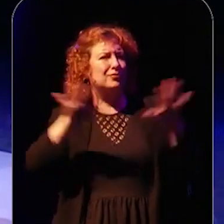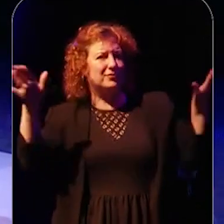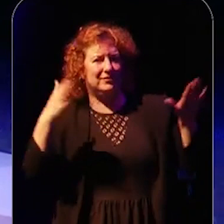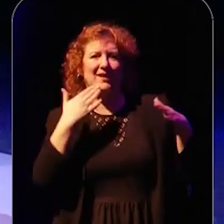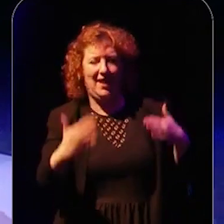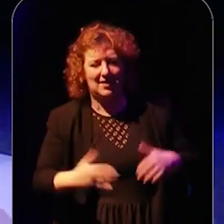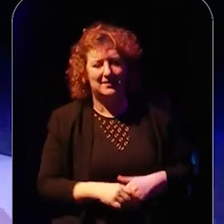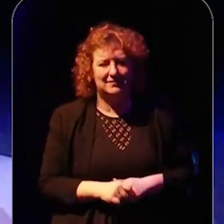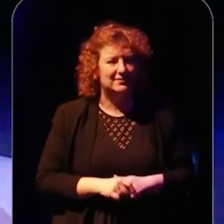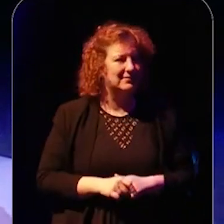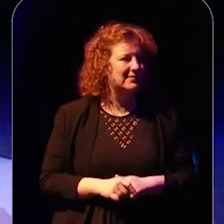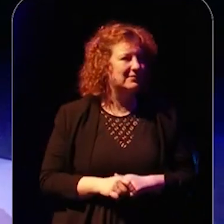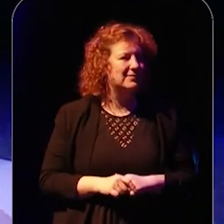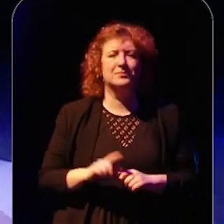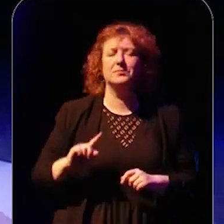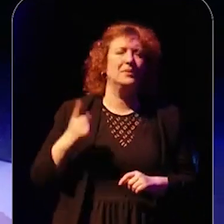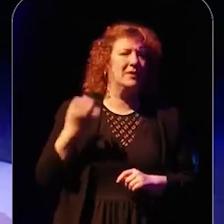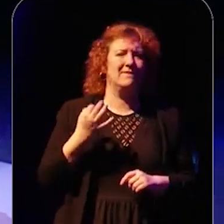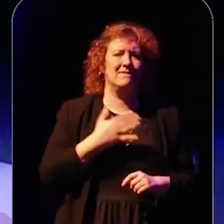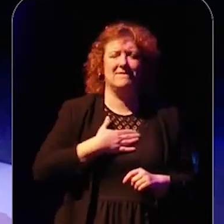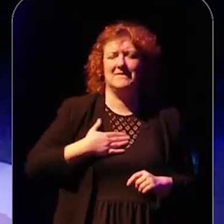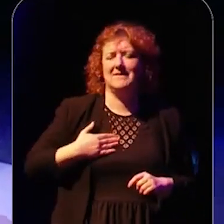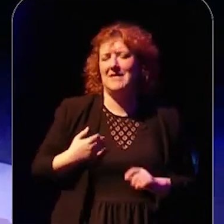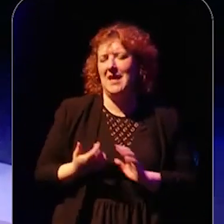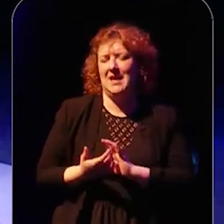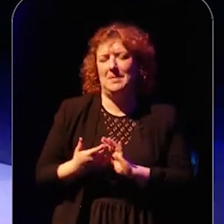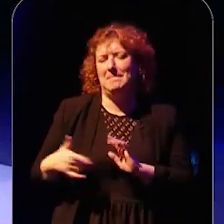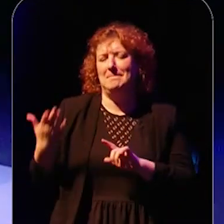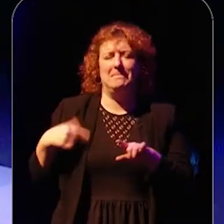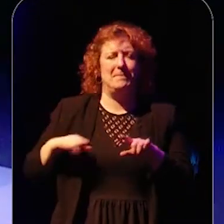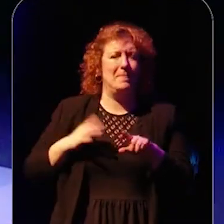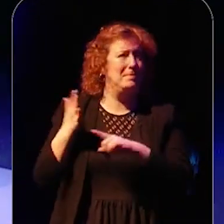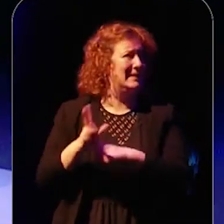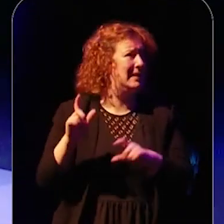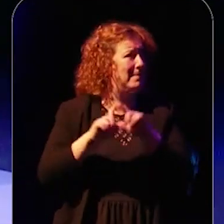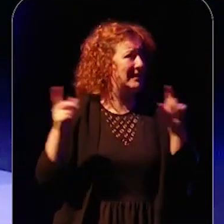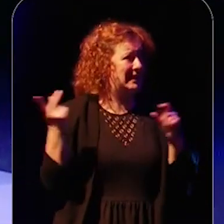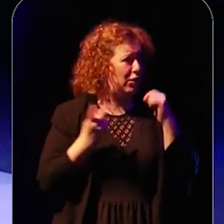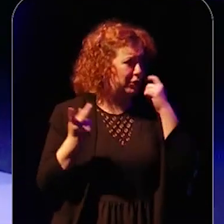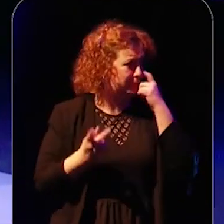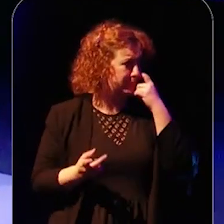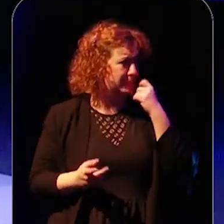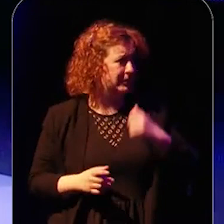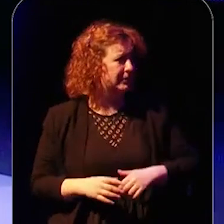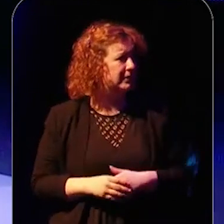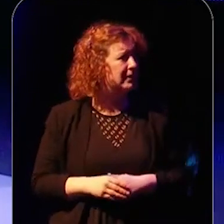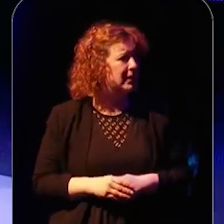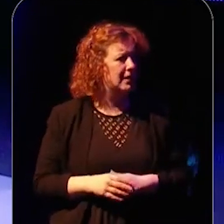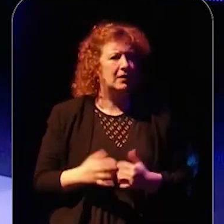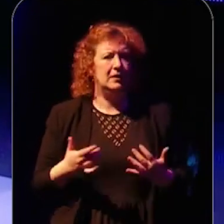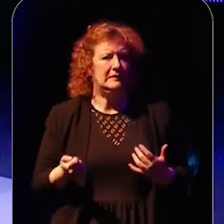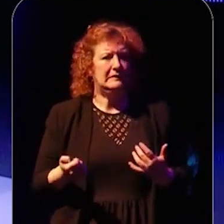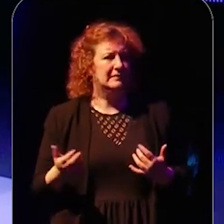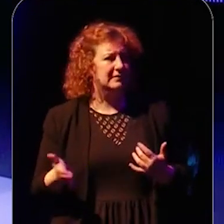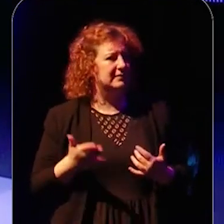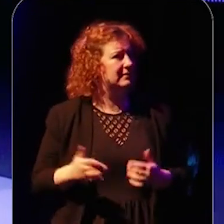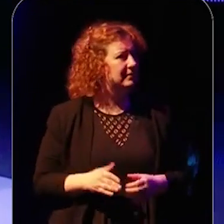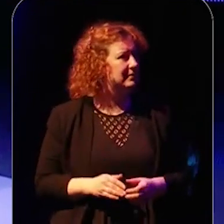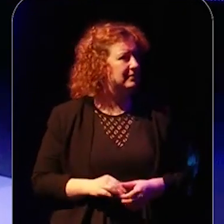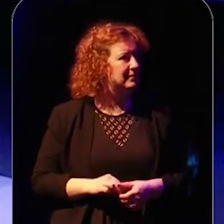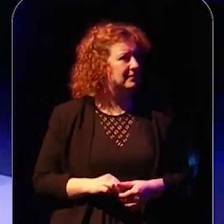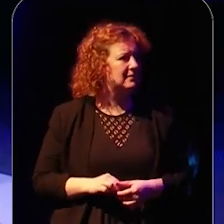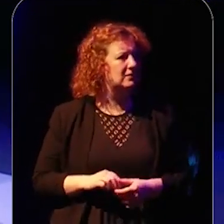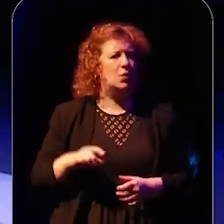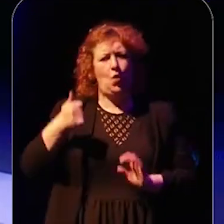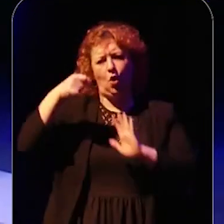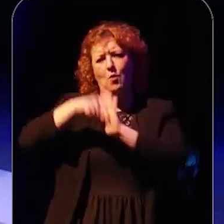mundo. Lo primero, una rapidísima presentación de ambas empresas. Si consigo pasar, perfecto, porque luego hablaremos